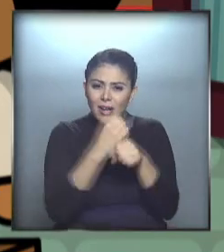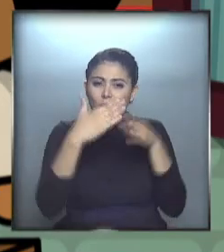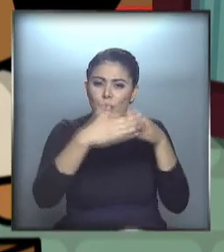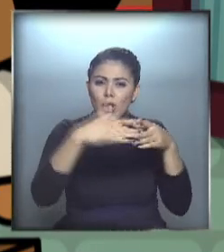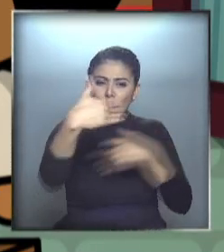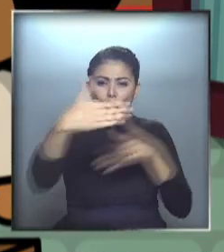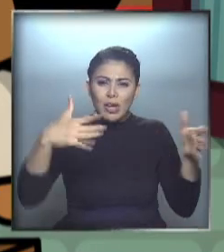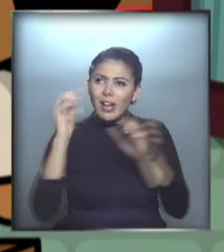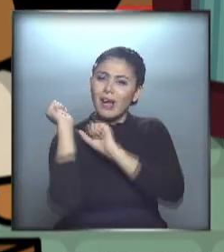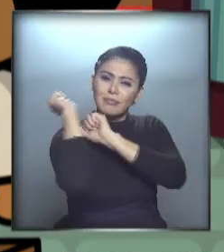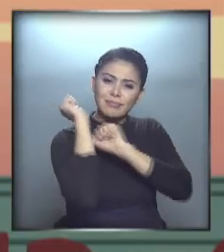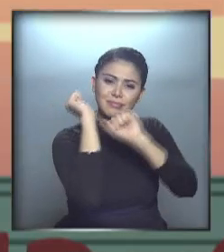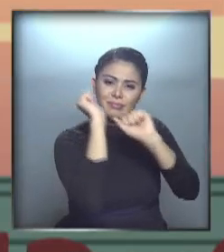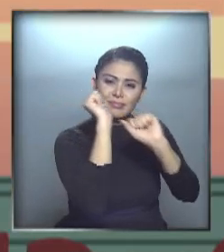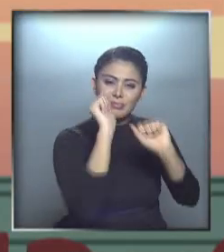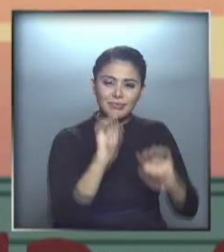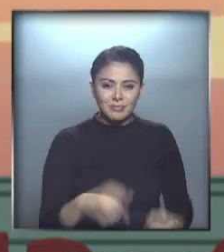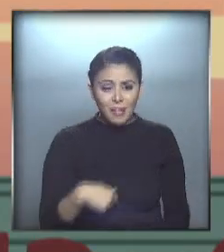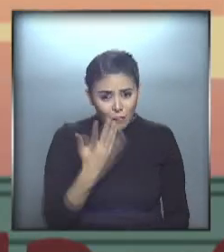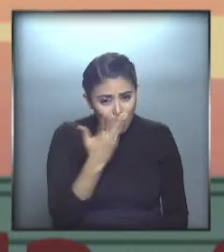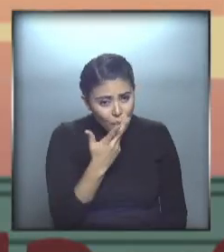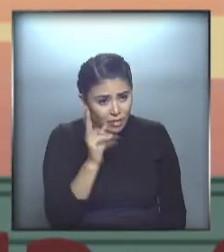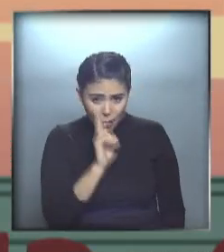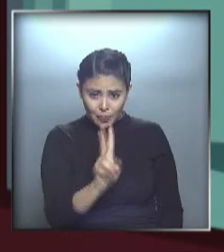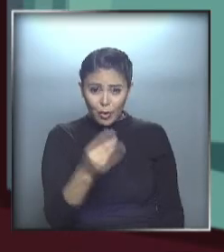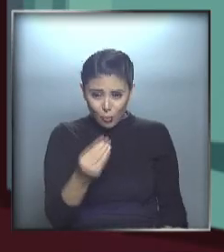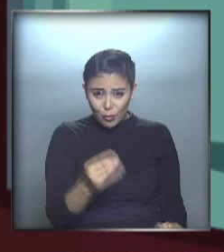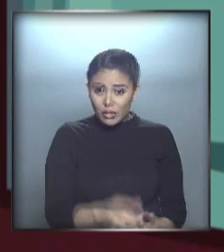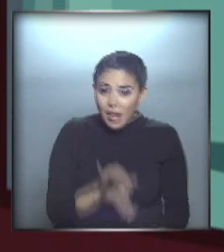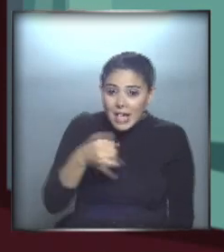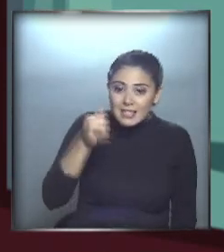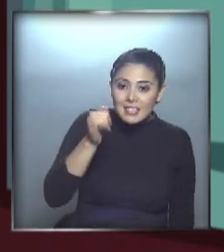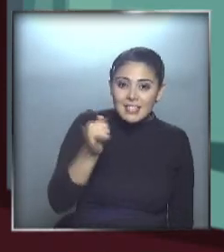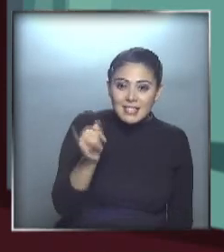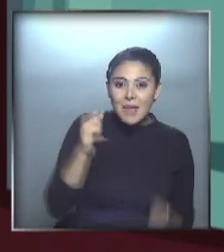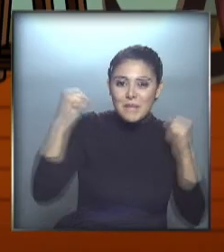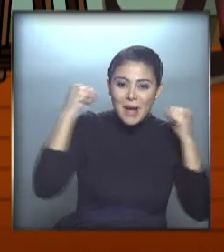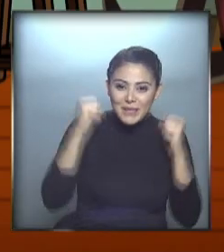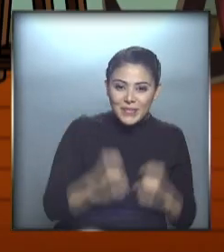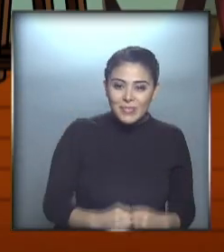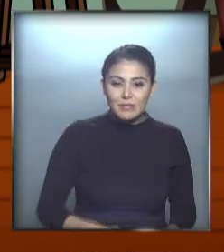los puentes como un equilibrista. ¿Te gustaría ver cómo se hace? ¡Sí! ¡Yujú!